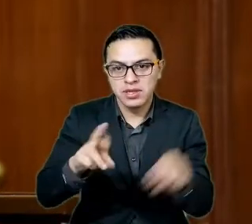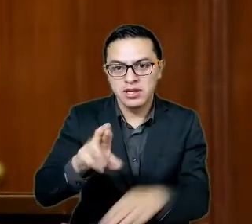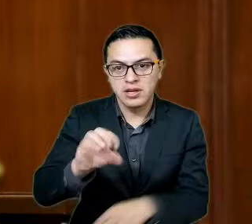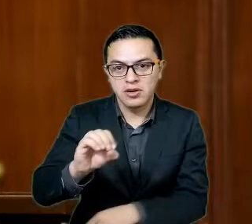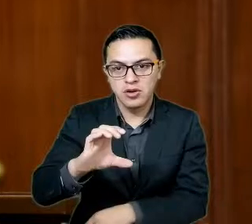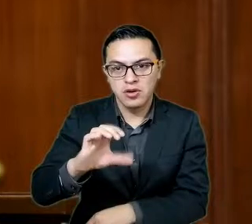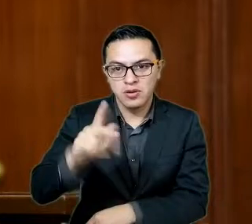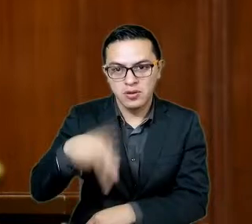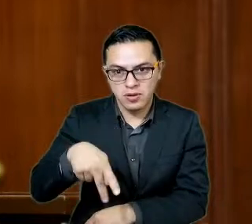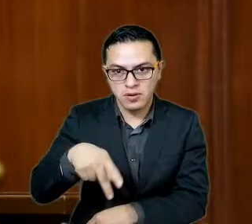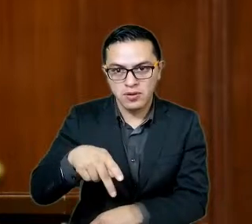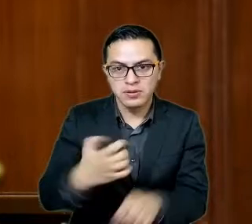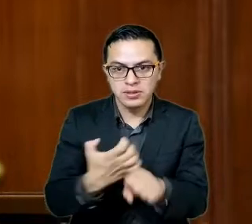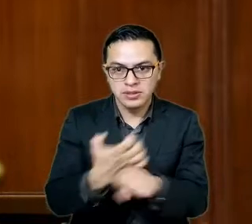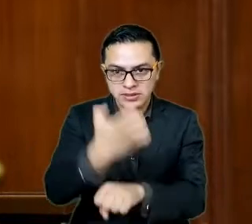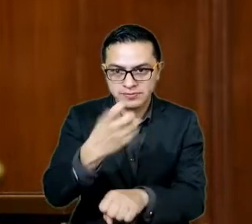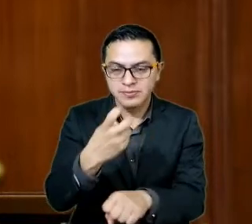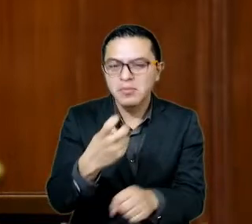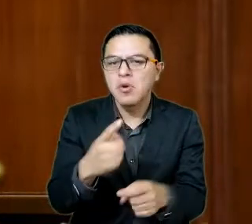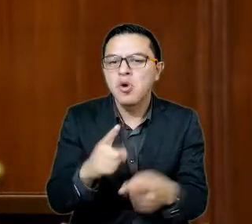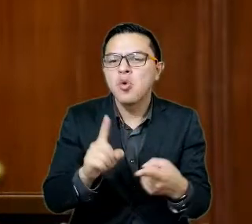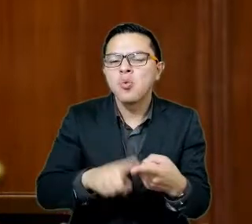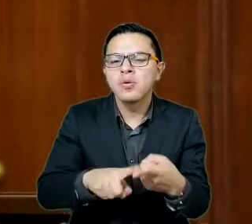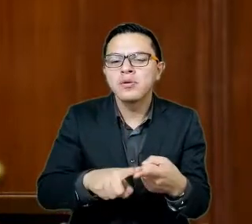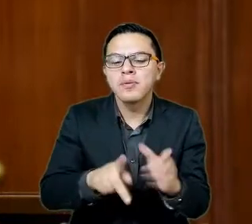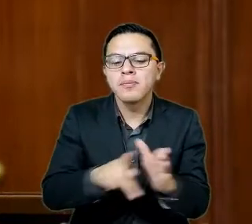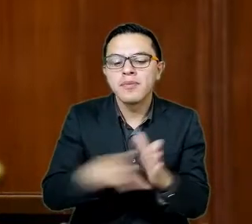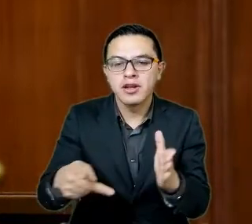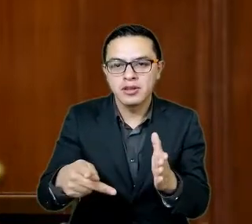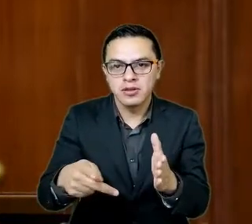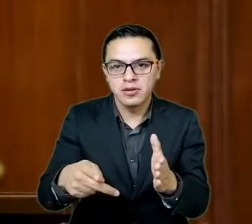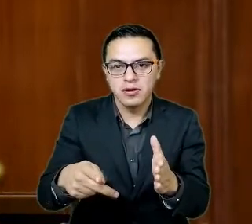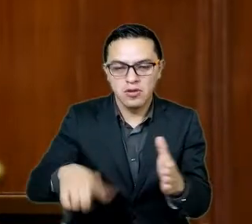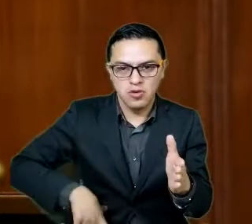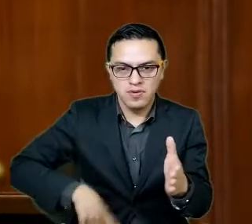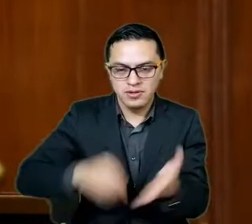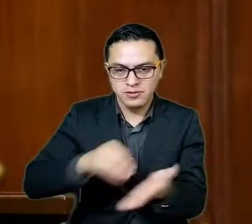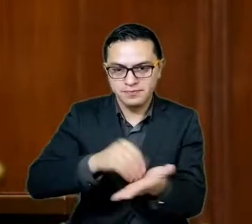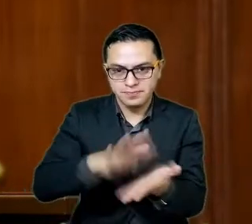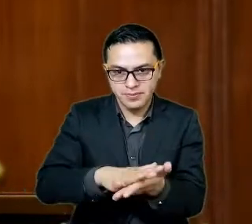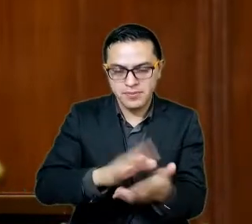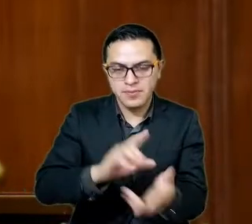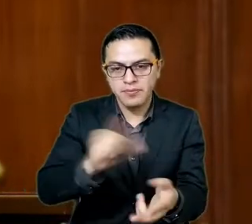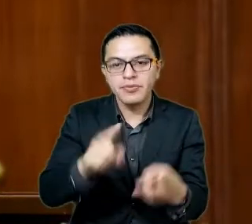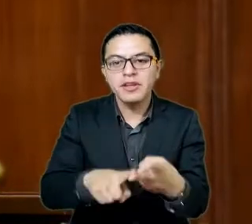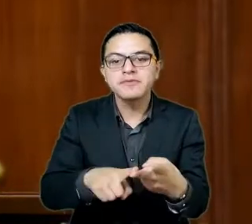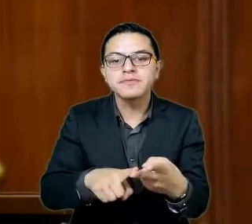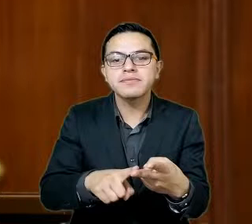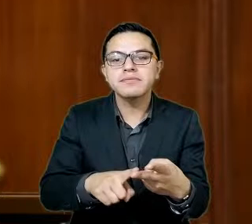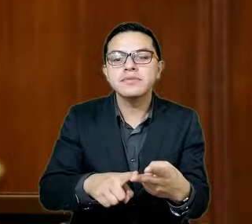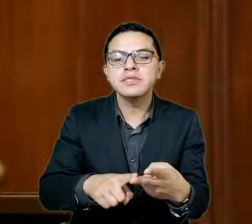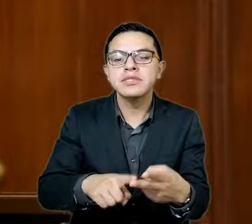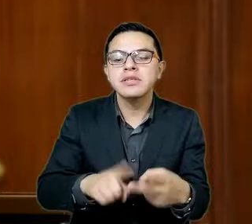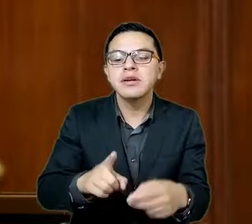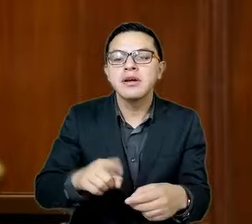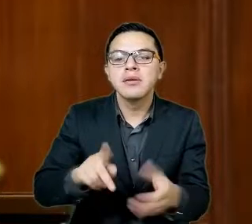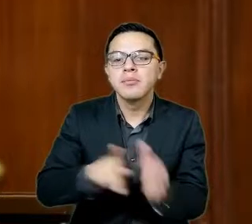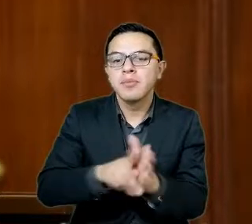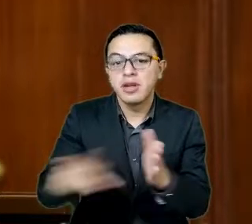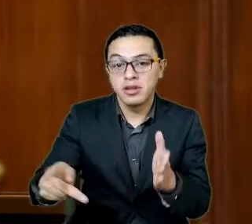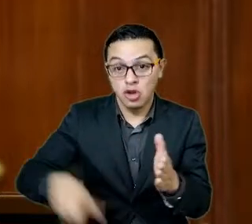periódico oficial gaceta de gobierno segundo el decreto estará entrará en vigor el día siguiente de la